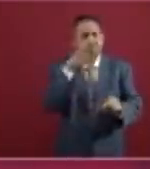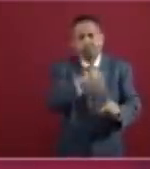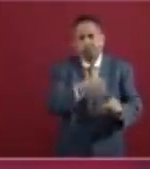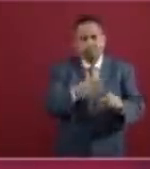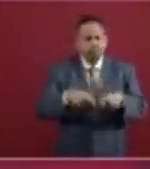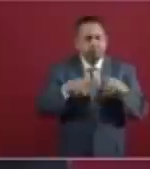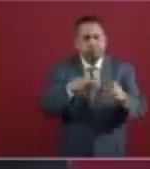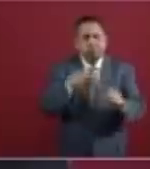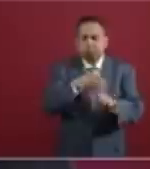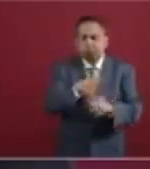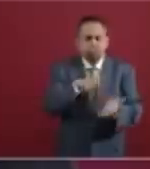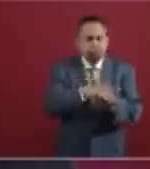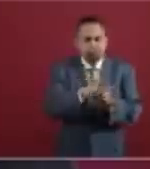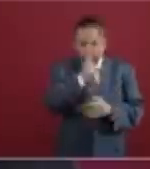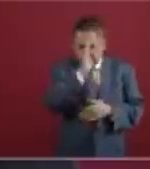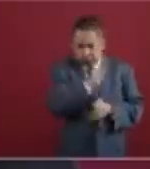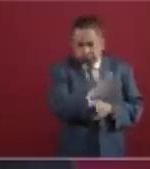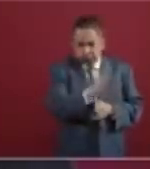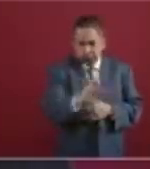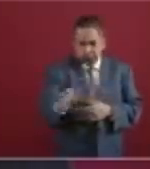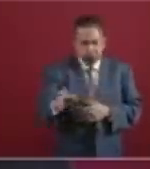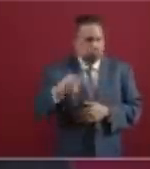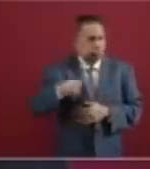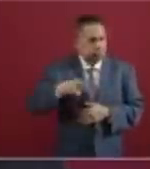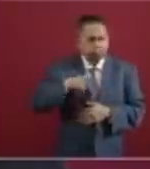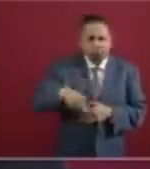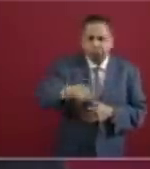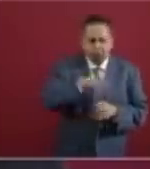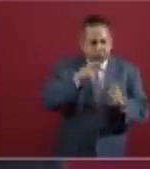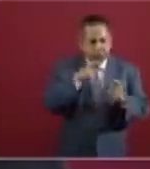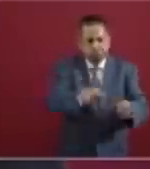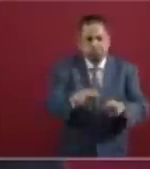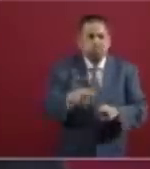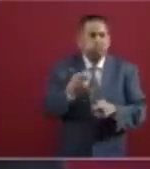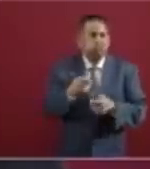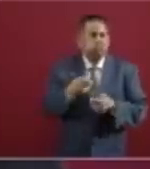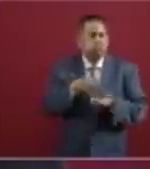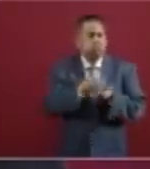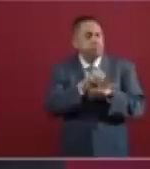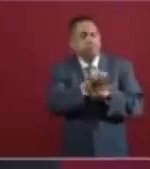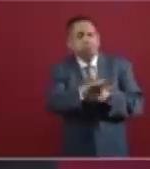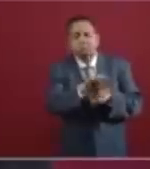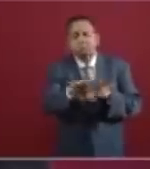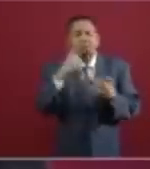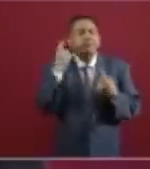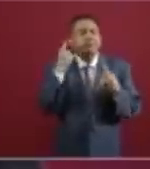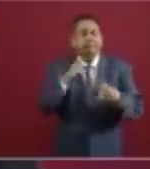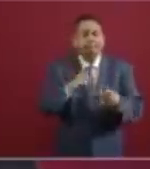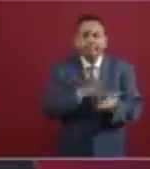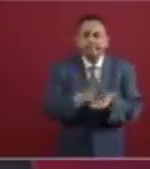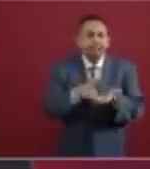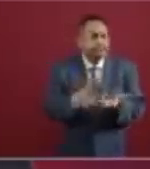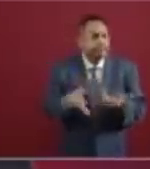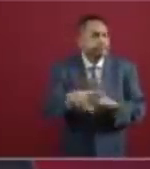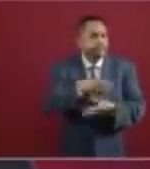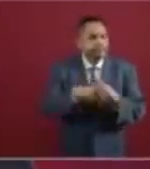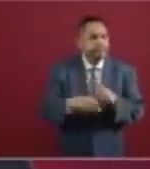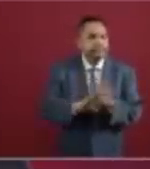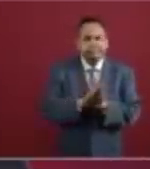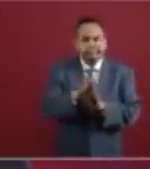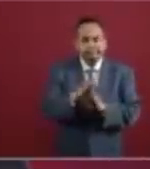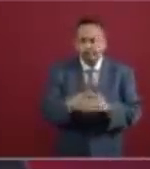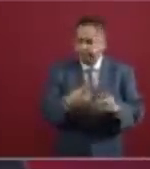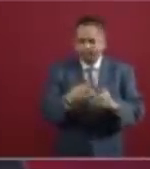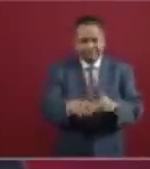es apoyar de manera directa a la gente y crear este fondo para impulsar la economía desde